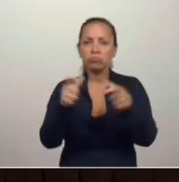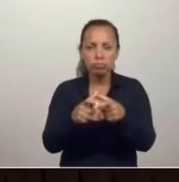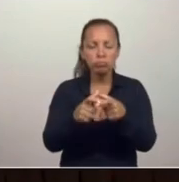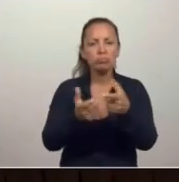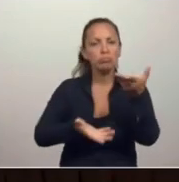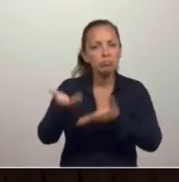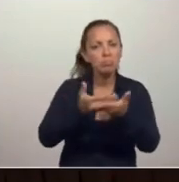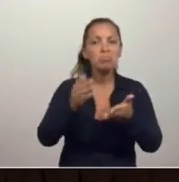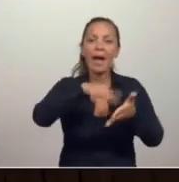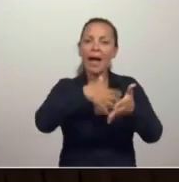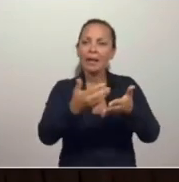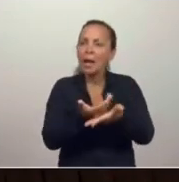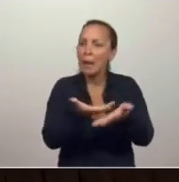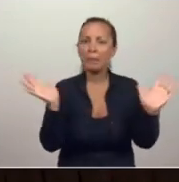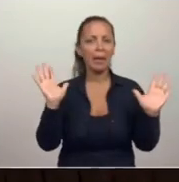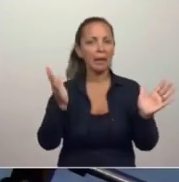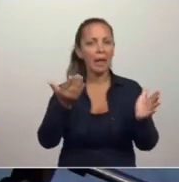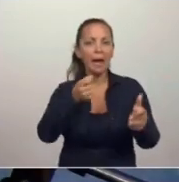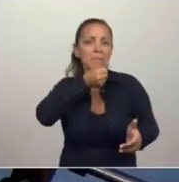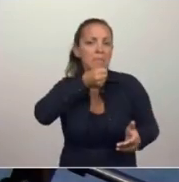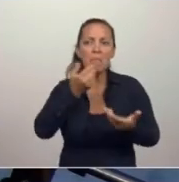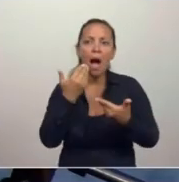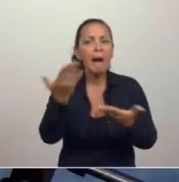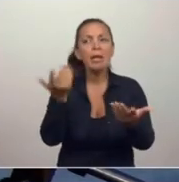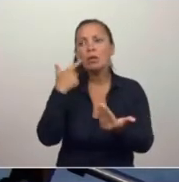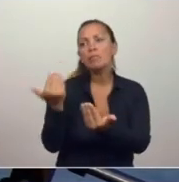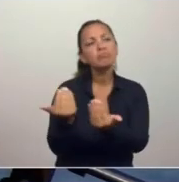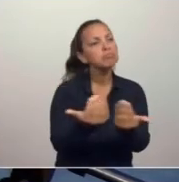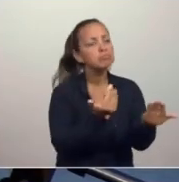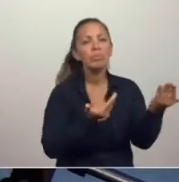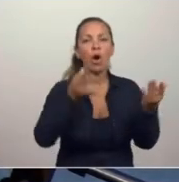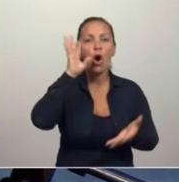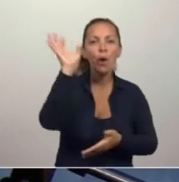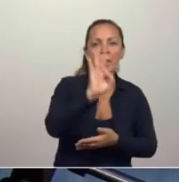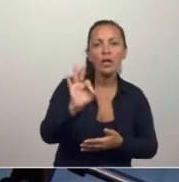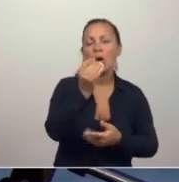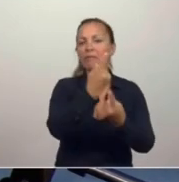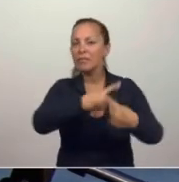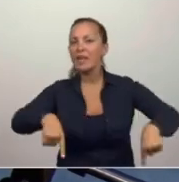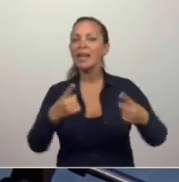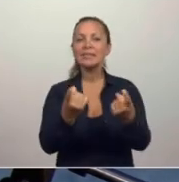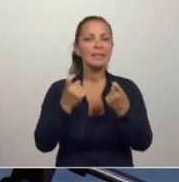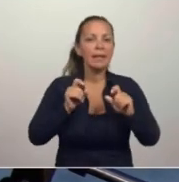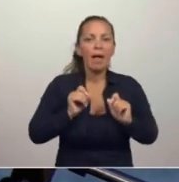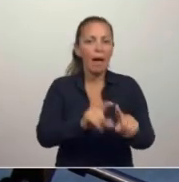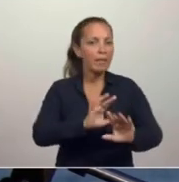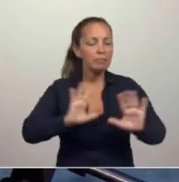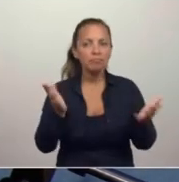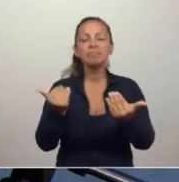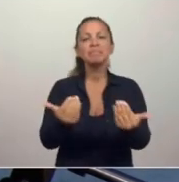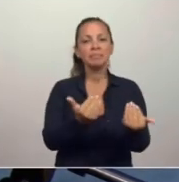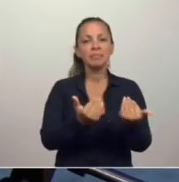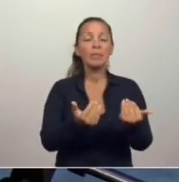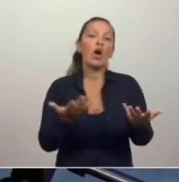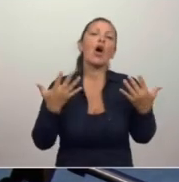con una agenda abierta con micrófono abierto escuchando cada una de las opiniones cada una por supuesto cuando cuando uno